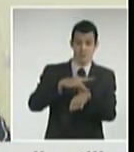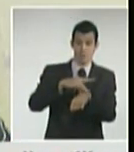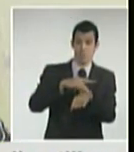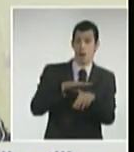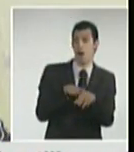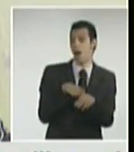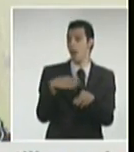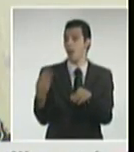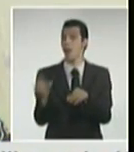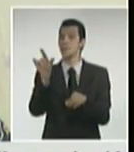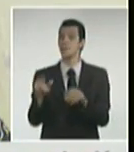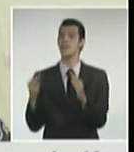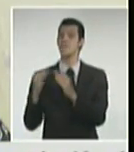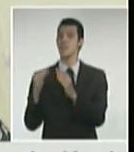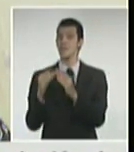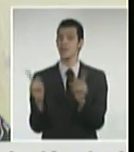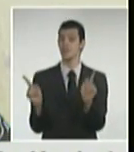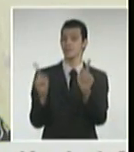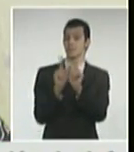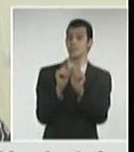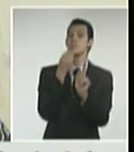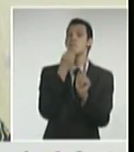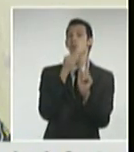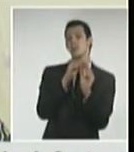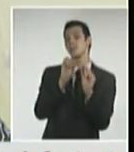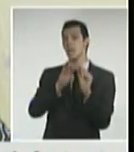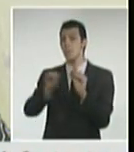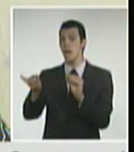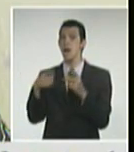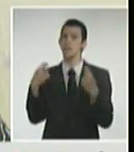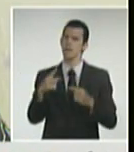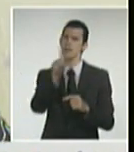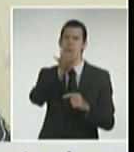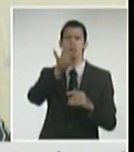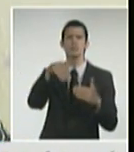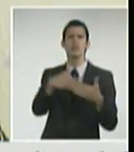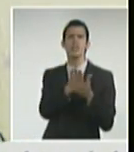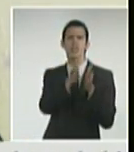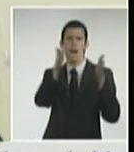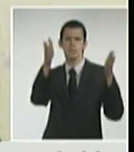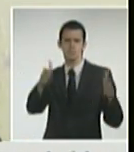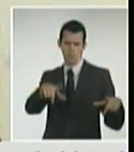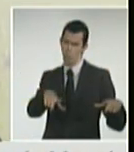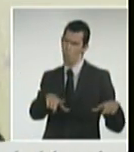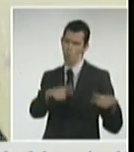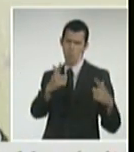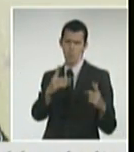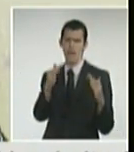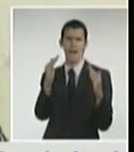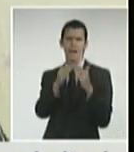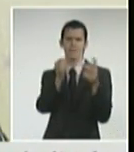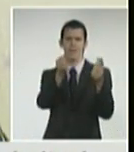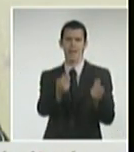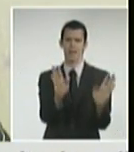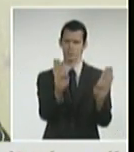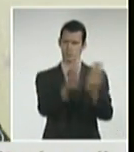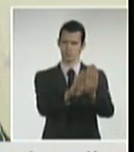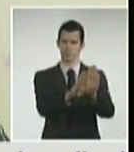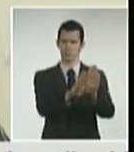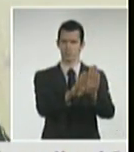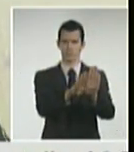debe permanecer durante 14 días en aislamiento en su vivienda. De presentar alguno de los síntomas sugestivos de